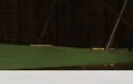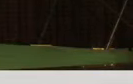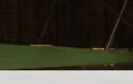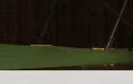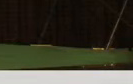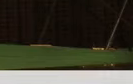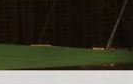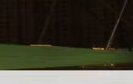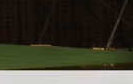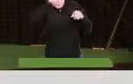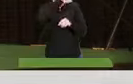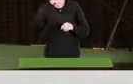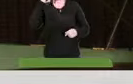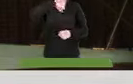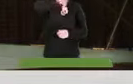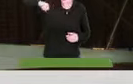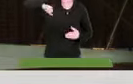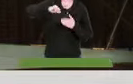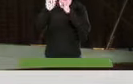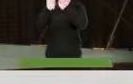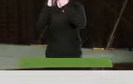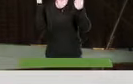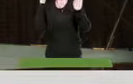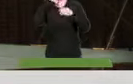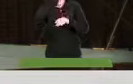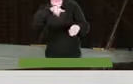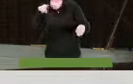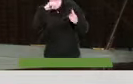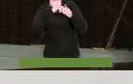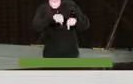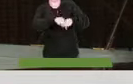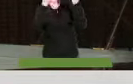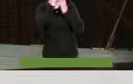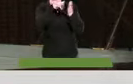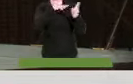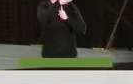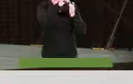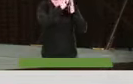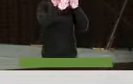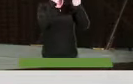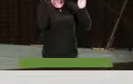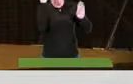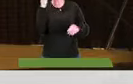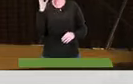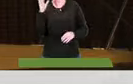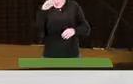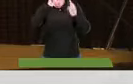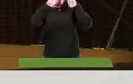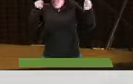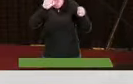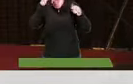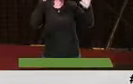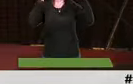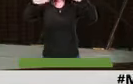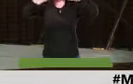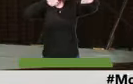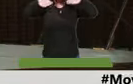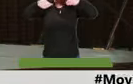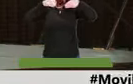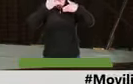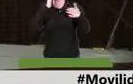ejemplo. También resisten vandalismo. Además, las proponentes que se presentaron al proceso